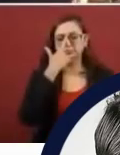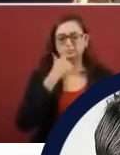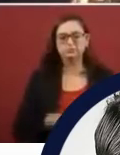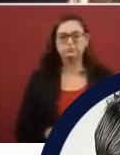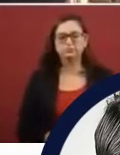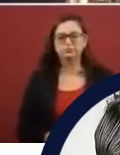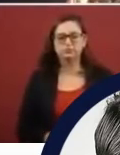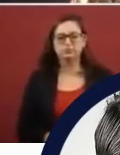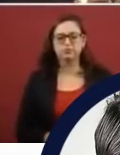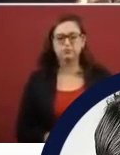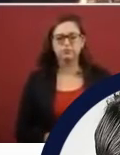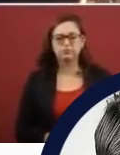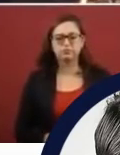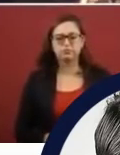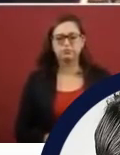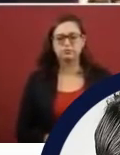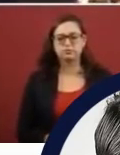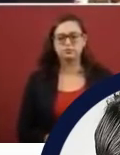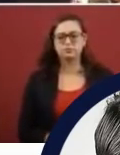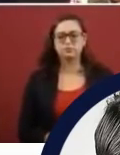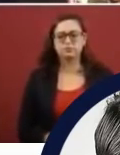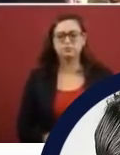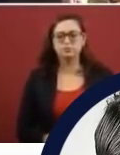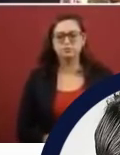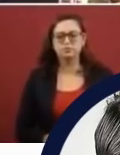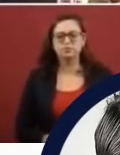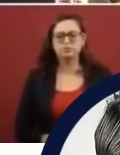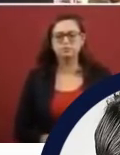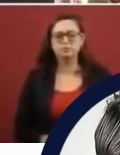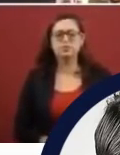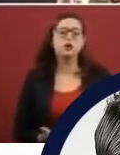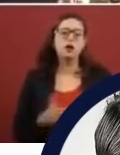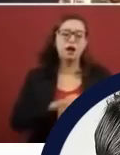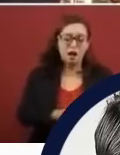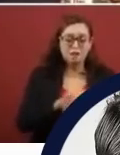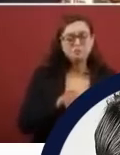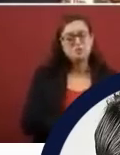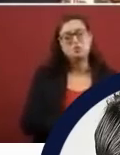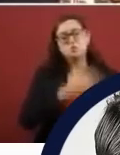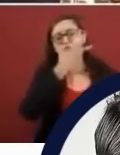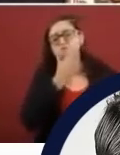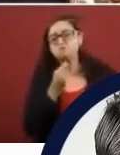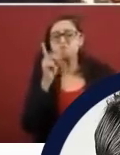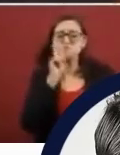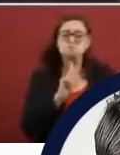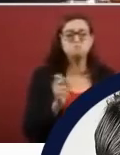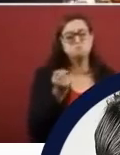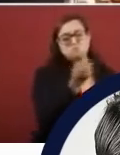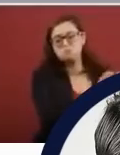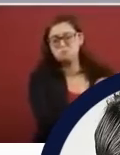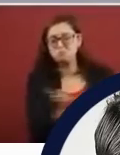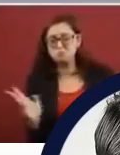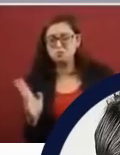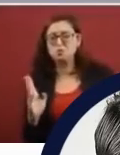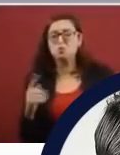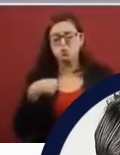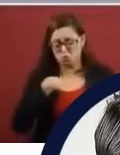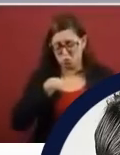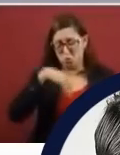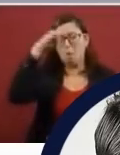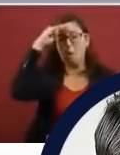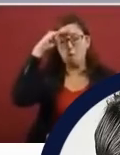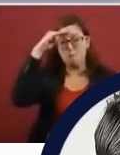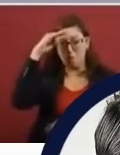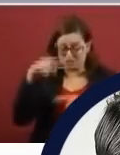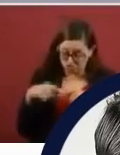tranquilitos, que estuviera silencioso, que no generara ningún problema, eso era lo correcto, porque en la política hay que ser bien